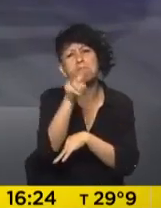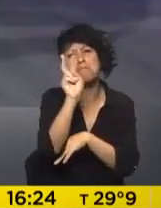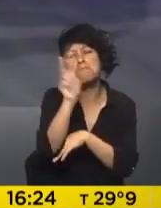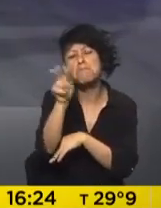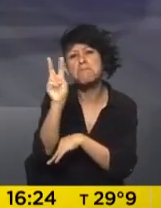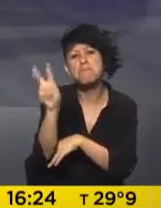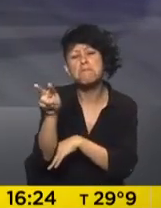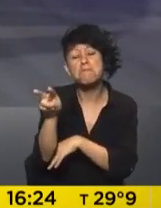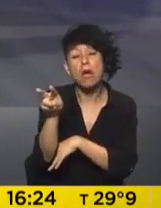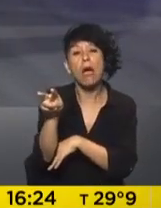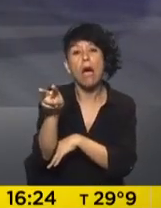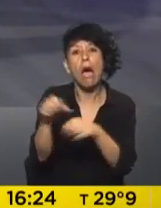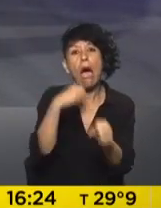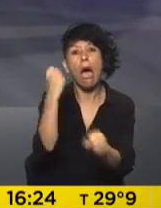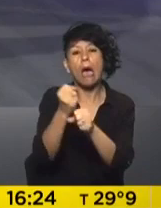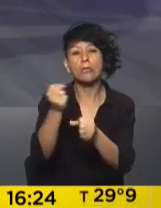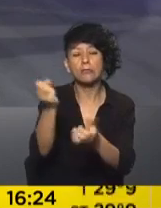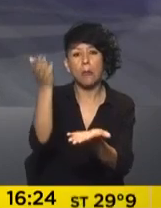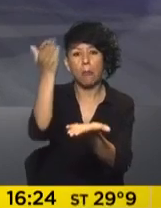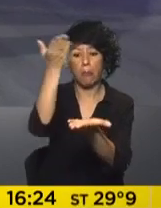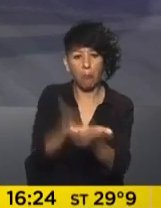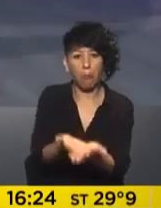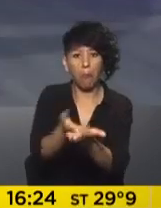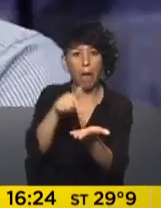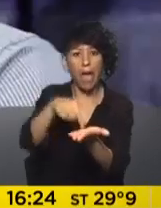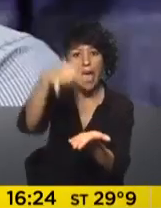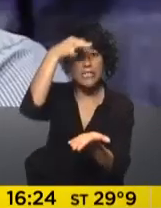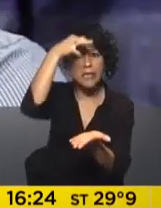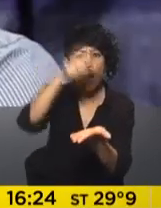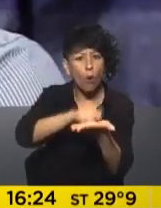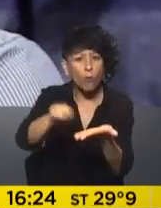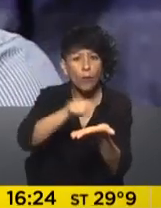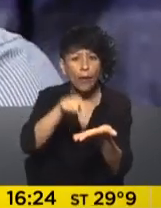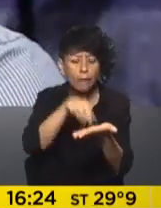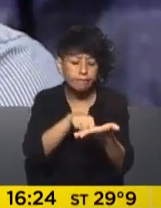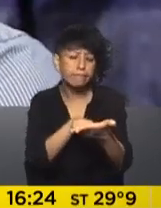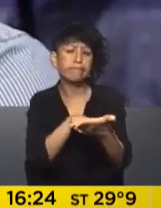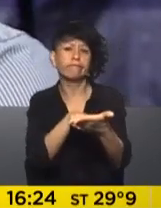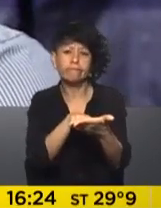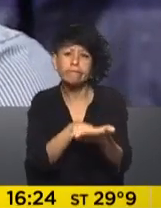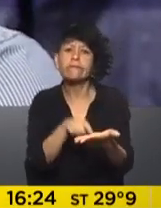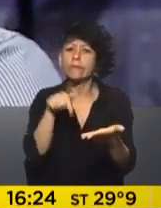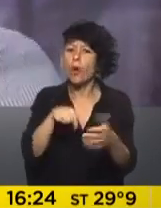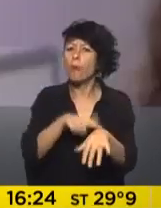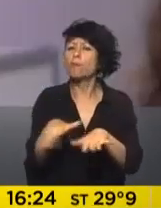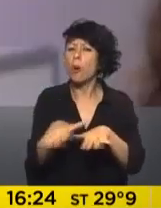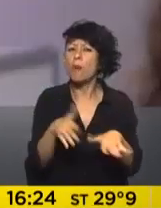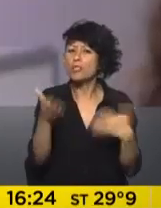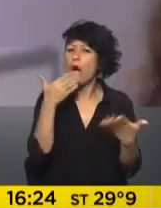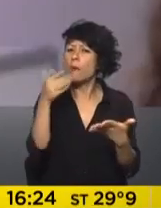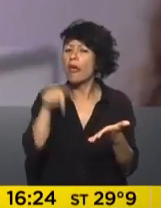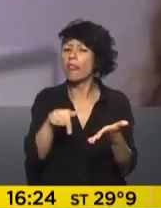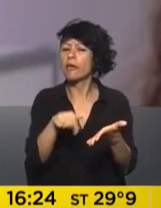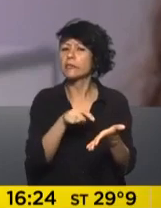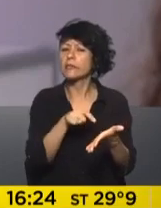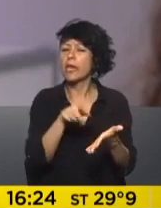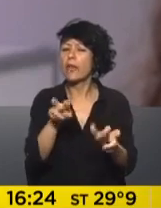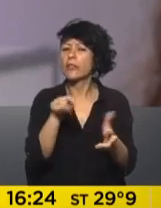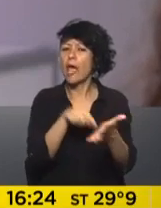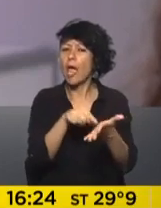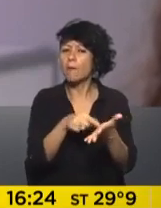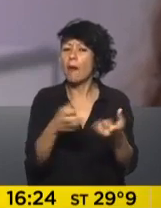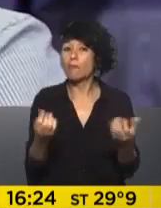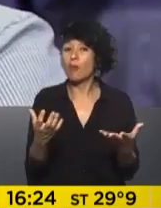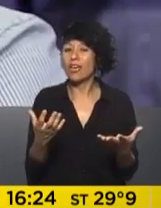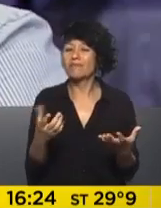alguna manera Estrella nos la presentó, y creo que era el momento para hablar de esto, un momento especialmente cuando creemos que tenemos muchos